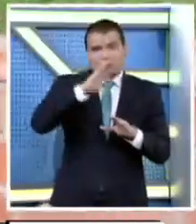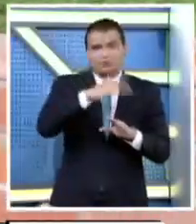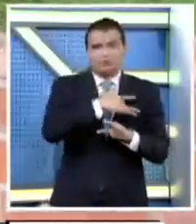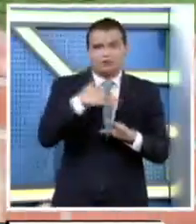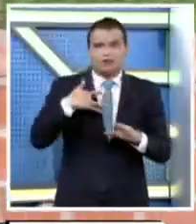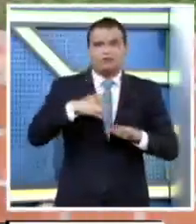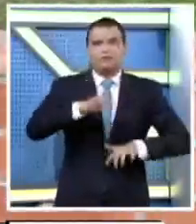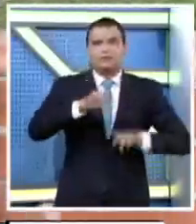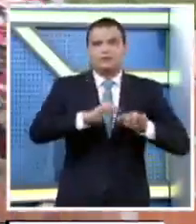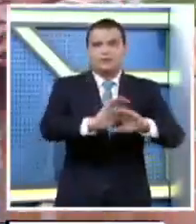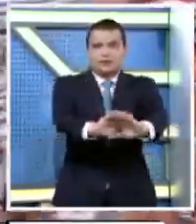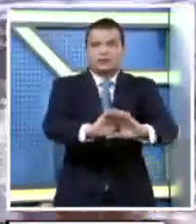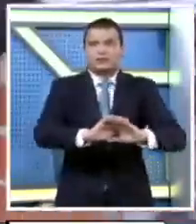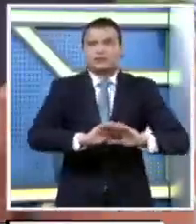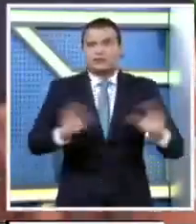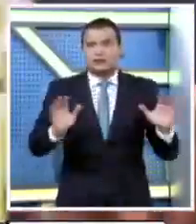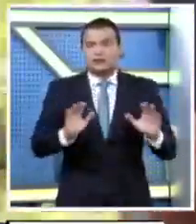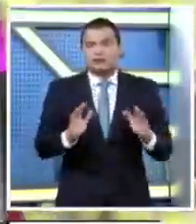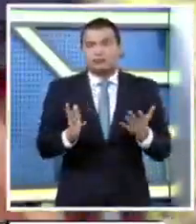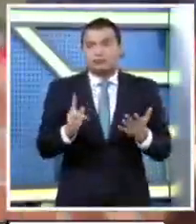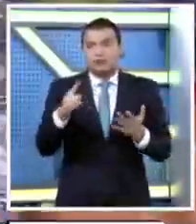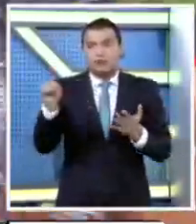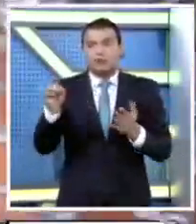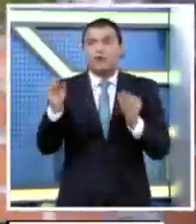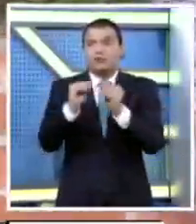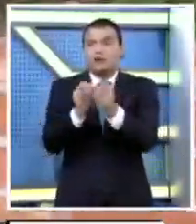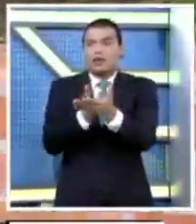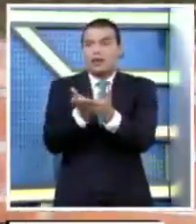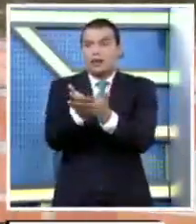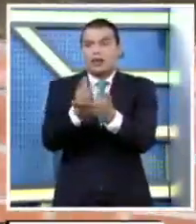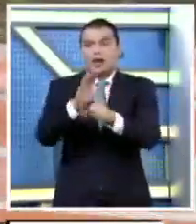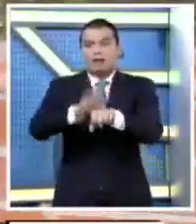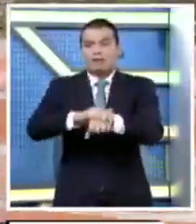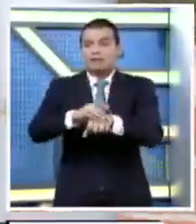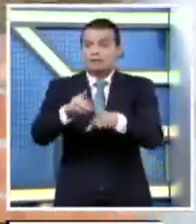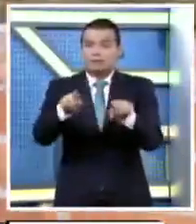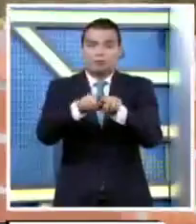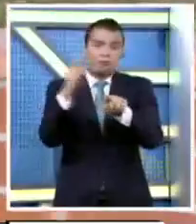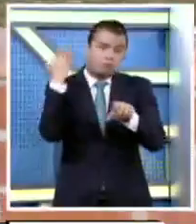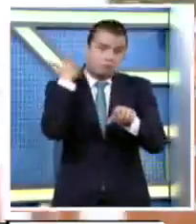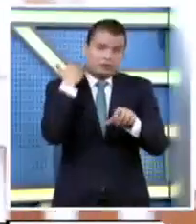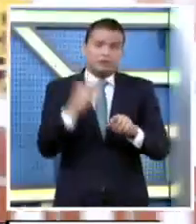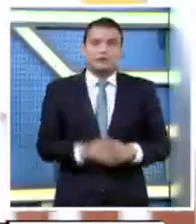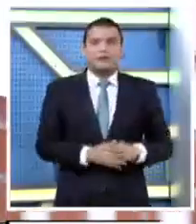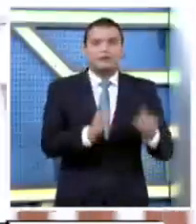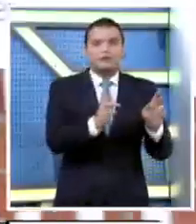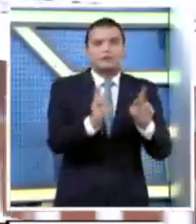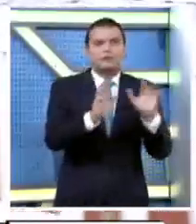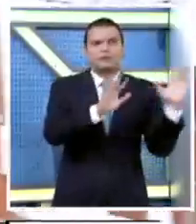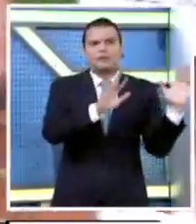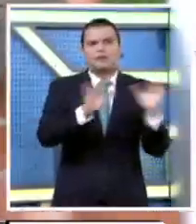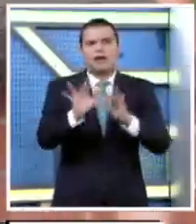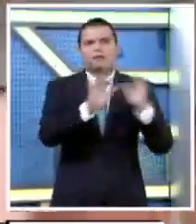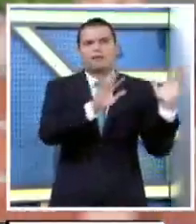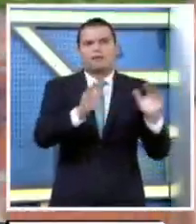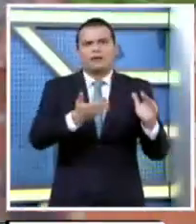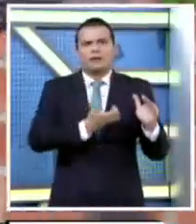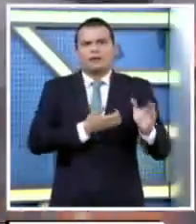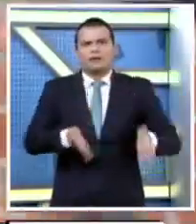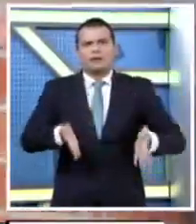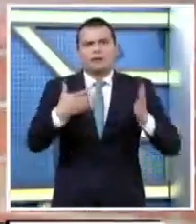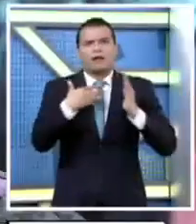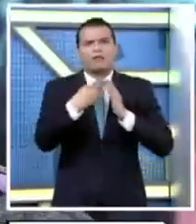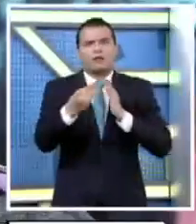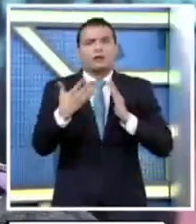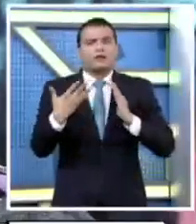de Salud. Lo demás es una estafa que le pueden estar haciendo. Mientras tanto, el número de migrantes a las afueras del CAMP sigue creciendo con el pasar de